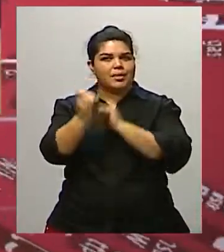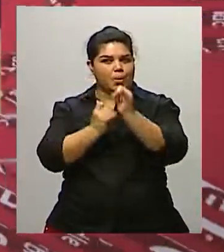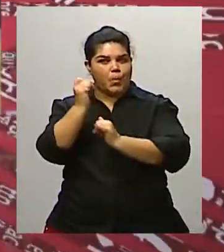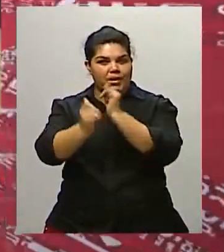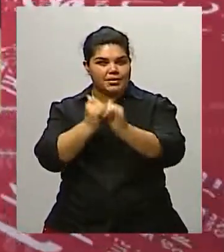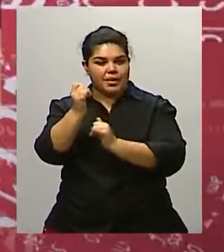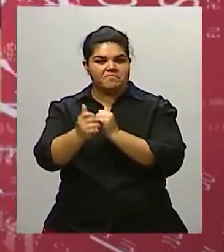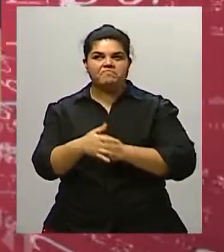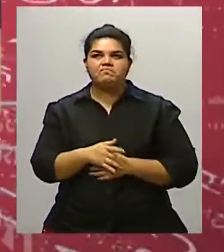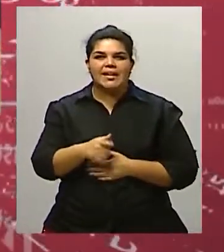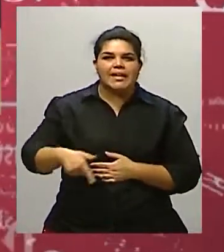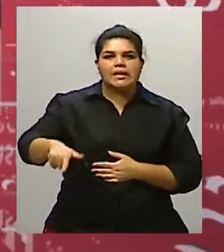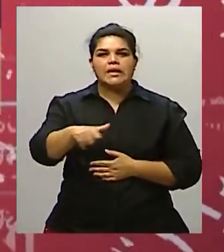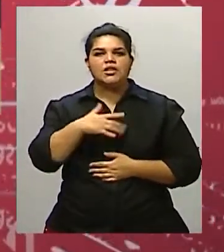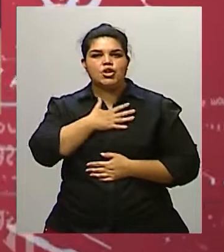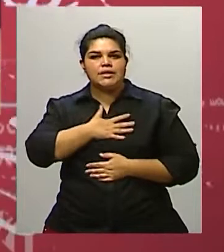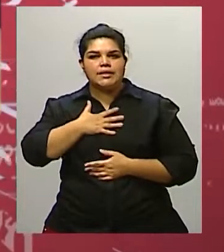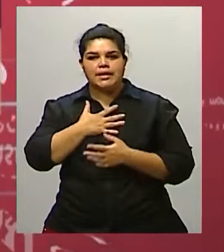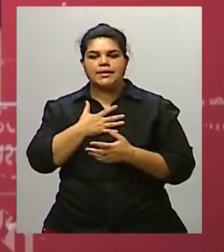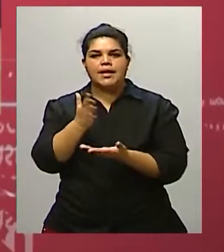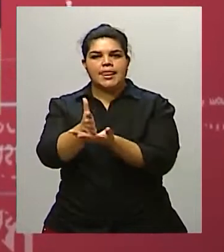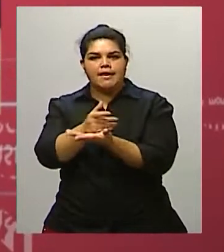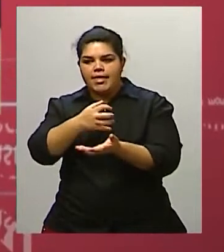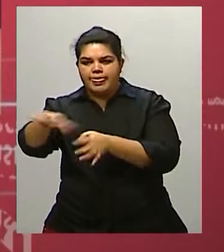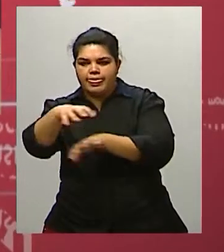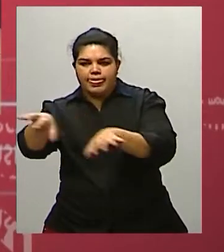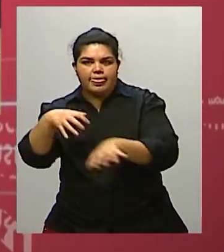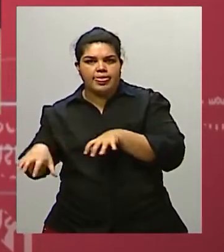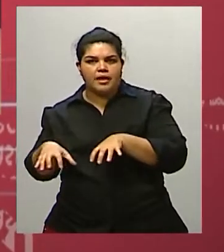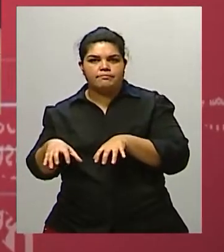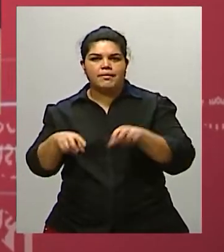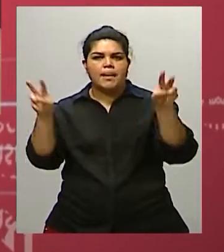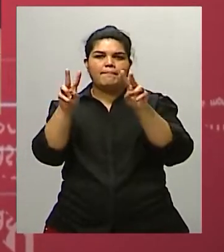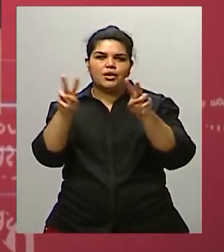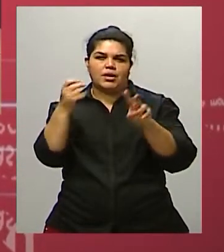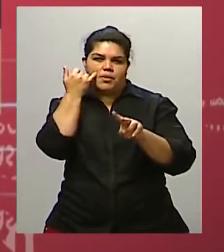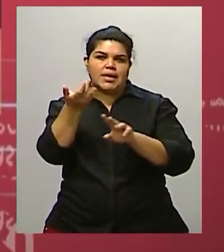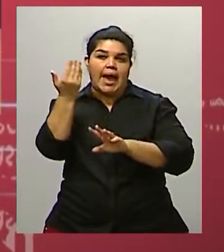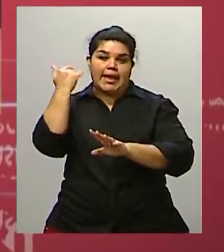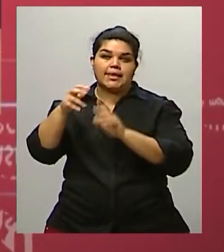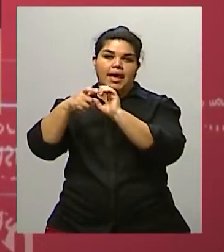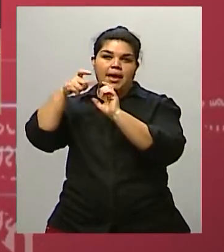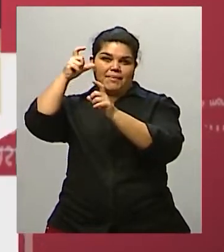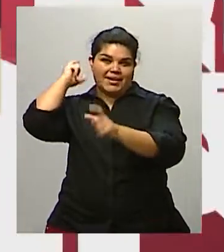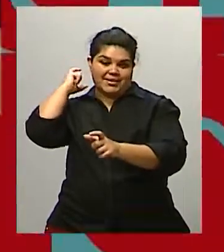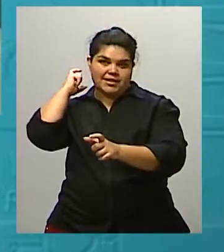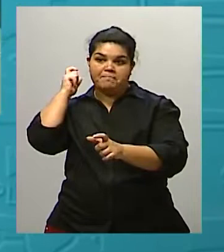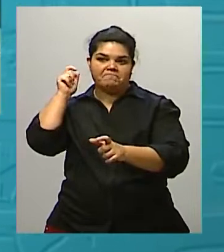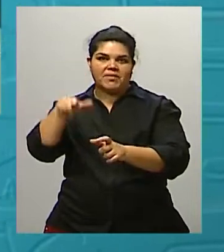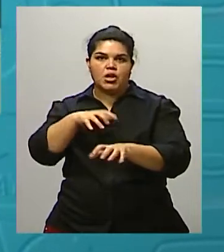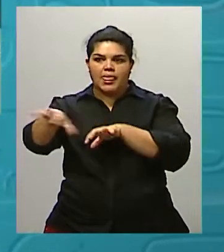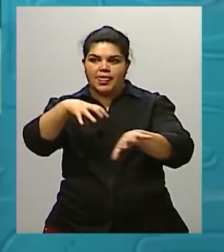no tienen incentivos para dividirse porque sabe que si se dividen, el peronismo ya lo ha vivido, cuando se divide pierde.